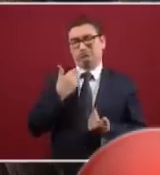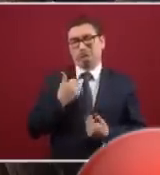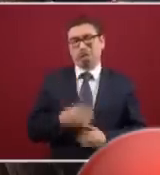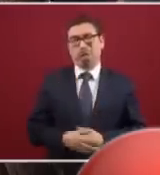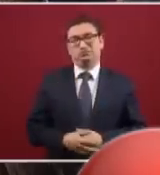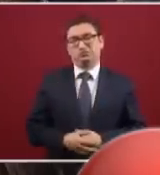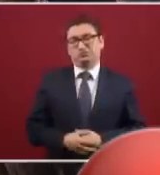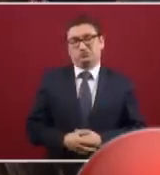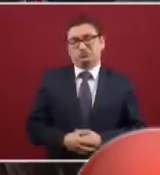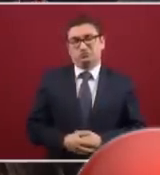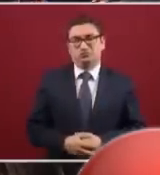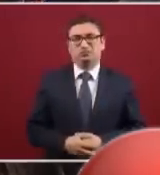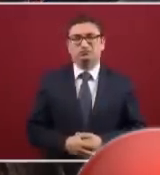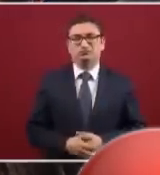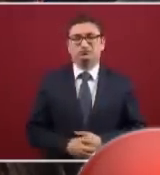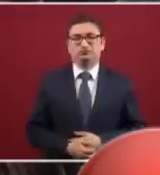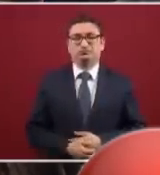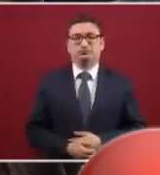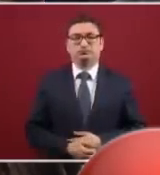materia.